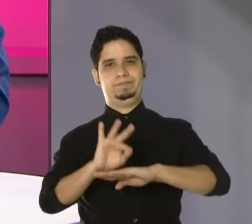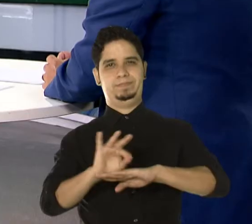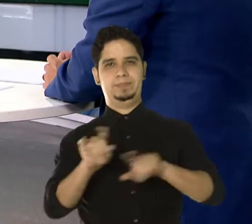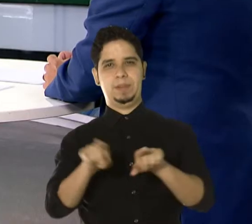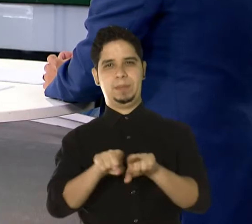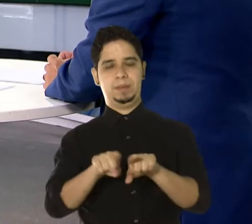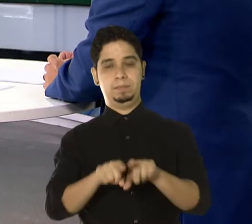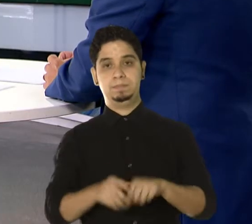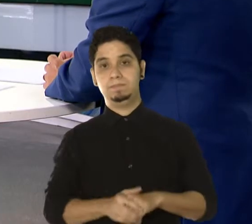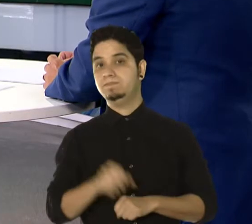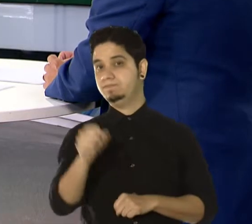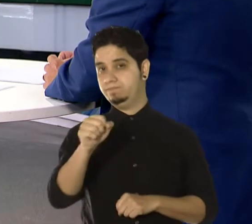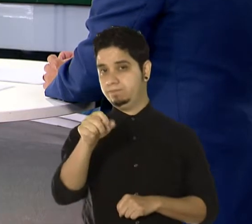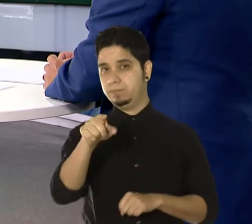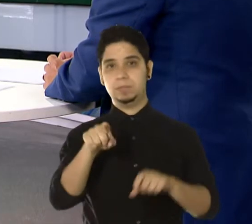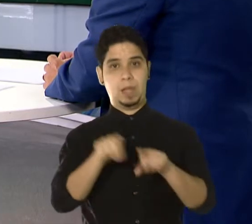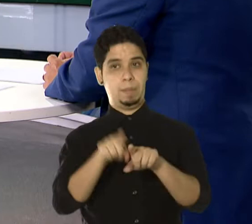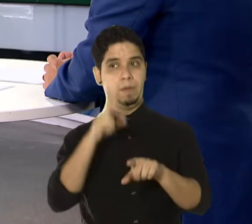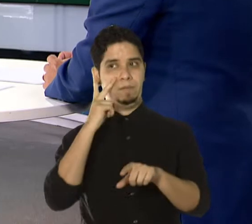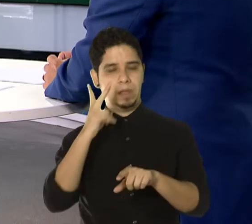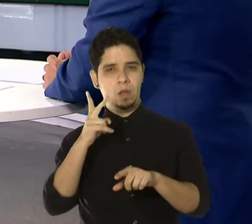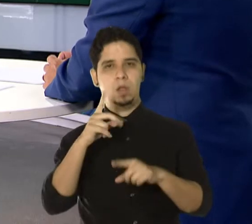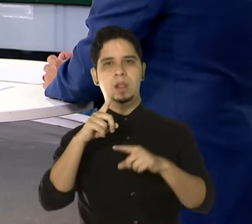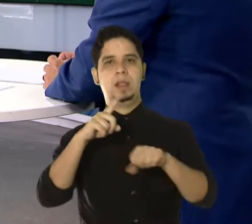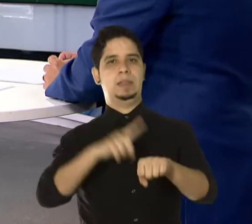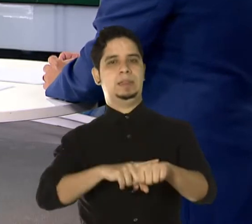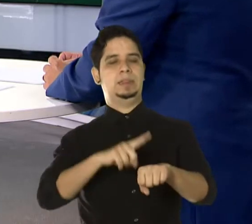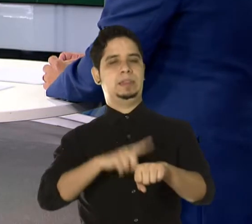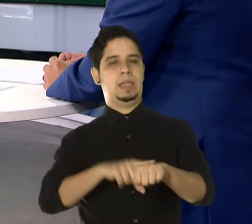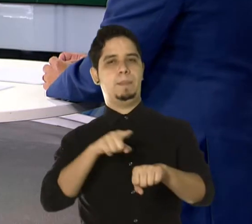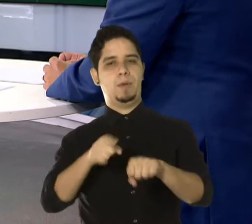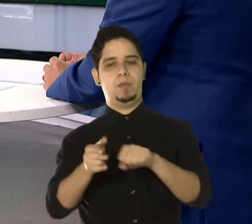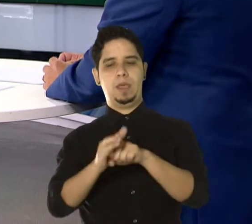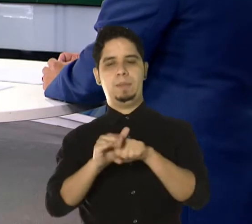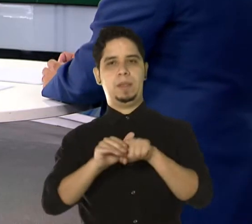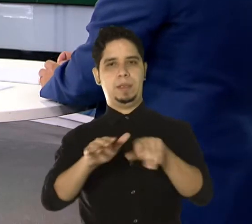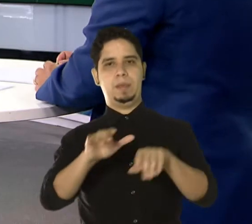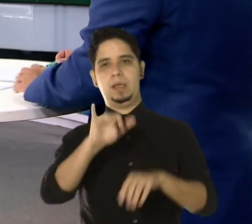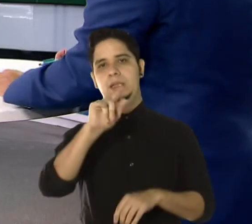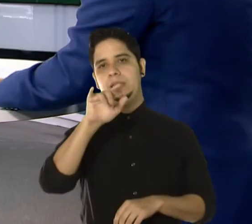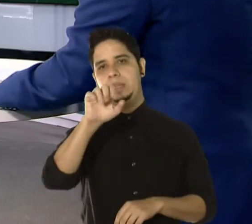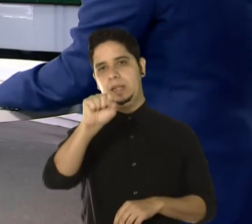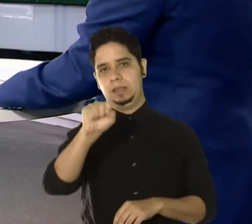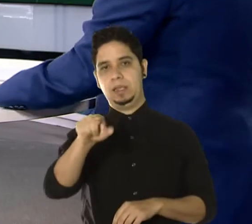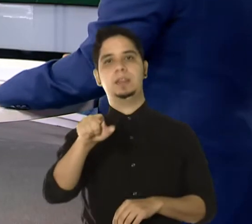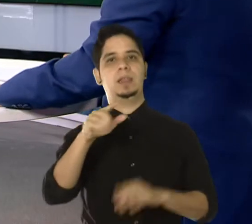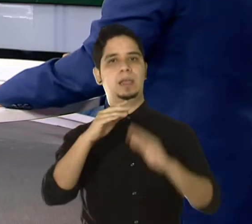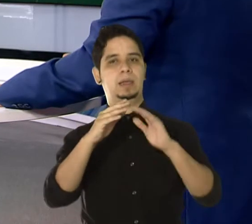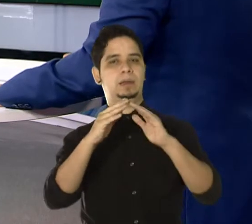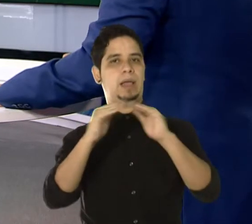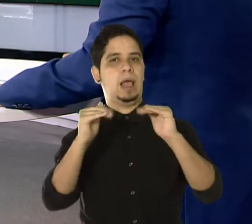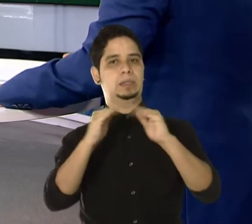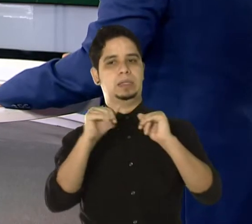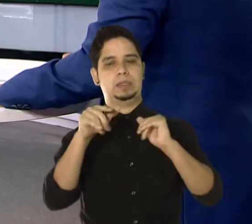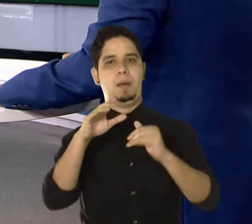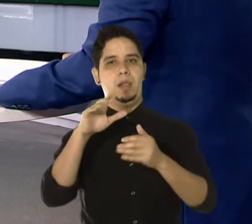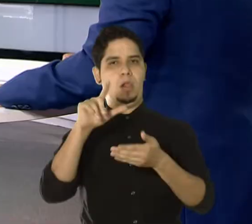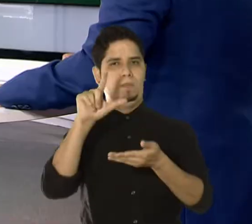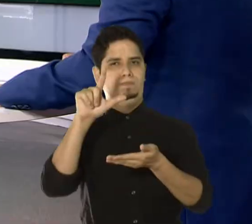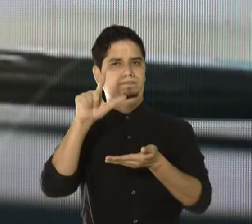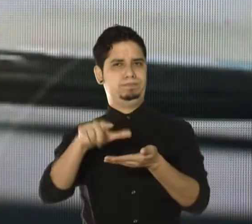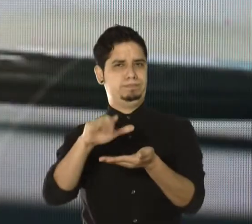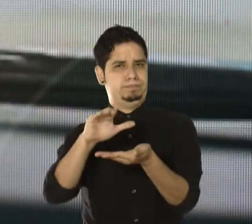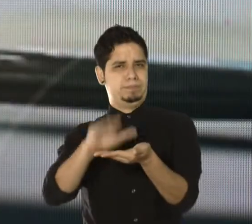pandemia también los intereses hipotecarios estaban por el piso, que eso también fomentó a que muchas familias pudiesen entonces adquirir